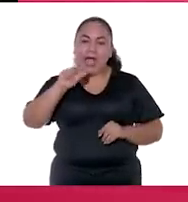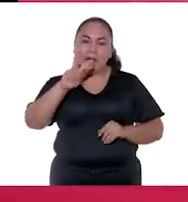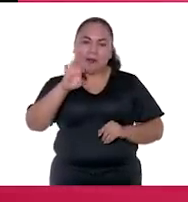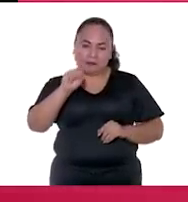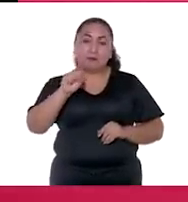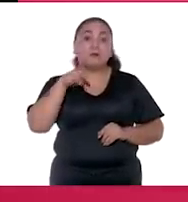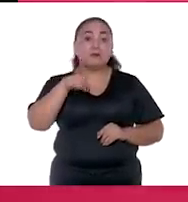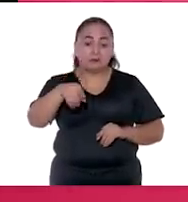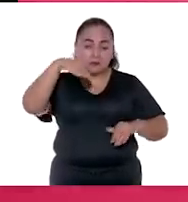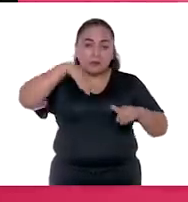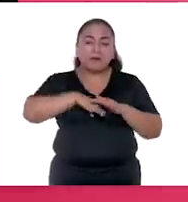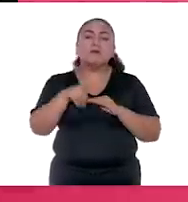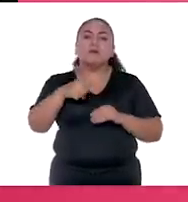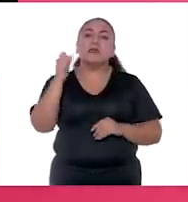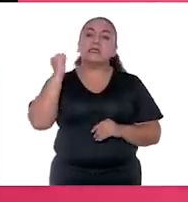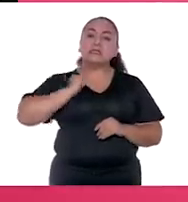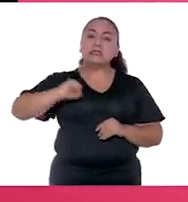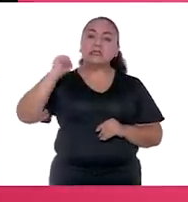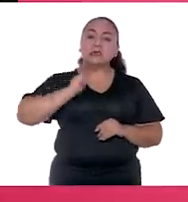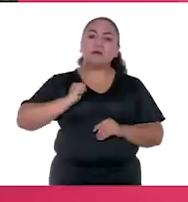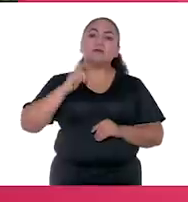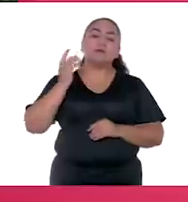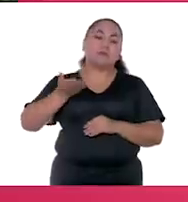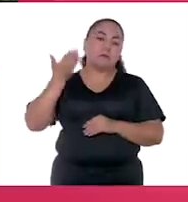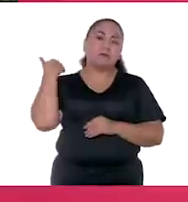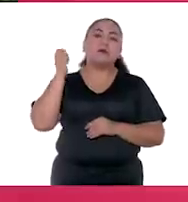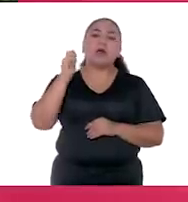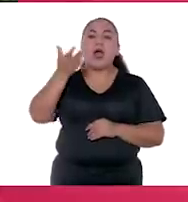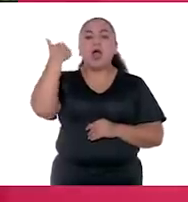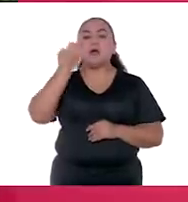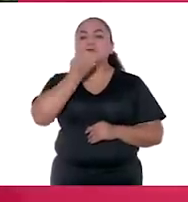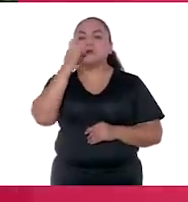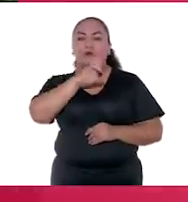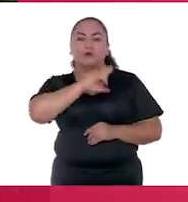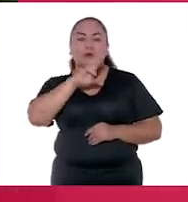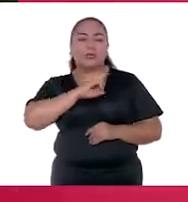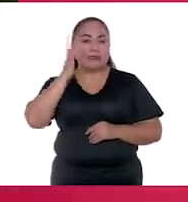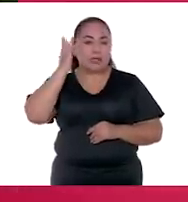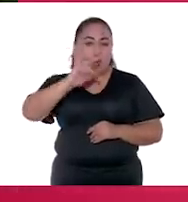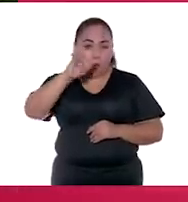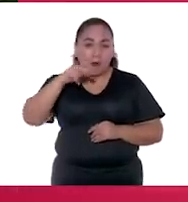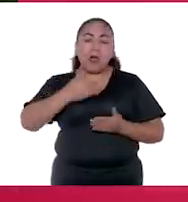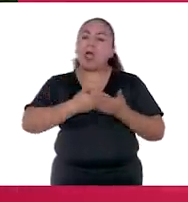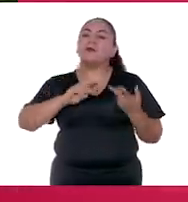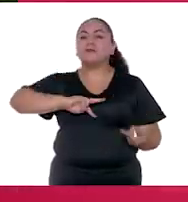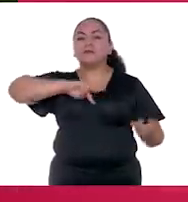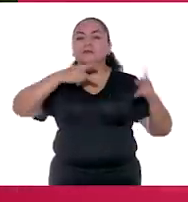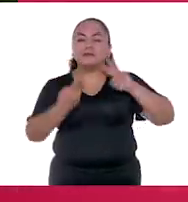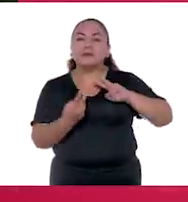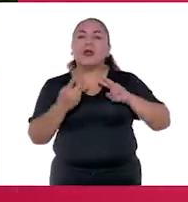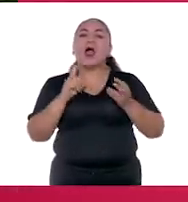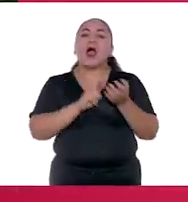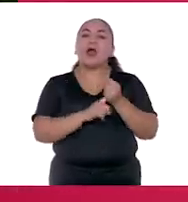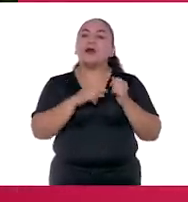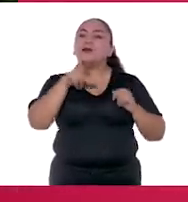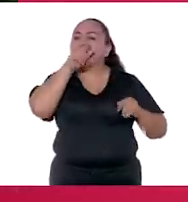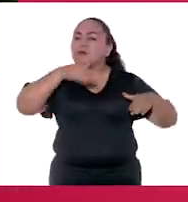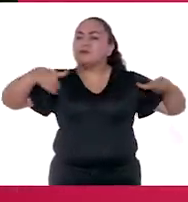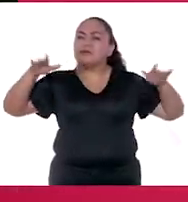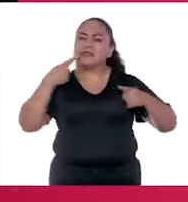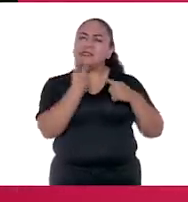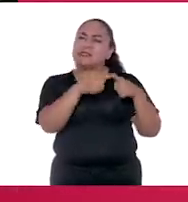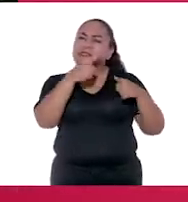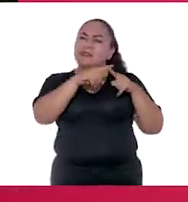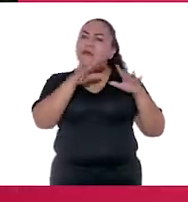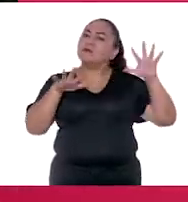Instalado en un edificio del siglo pasado que fue el Colegio de San Juan, ahora alberga una colección impresionante de aves disecadas. En una de